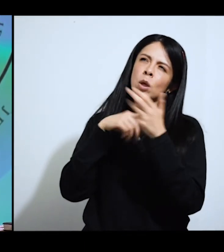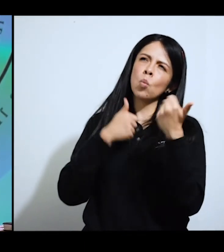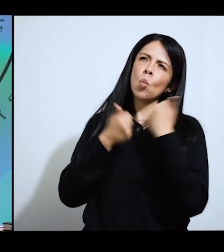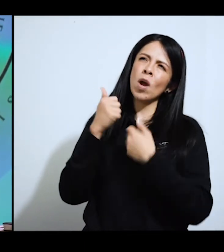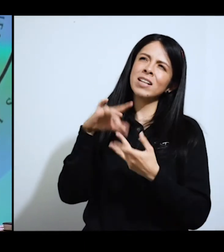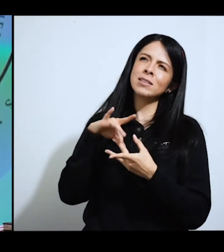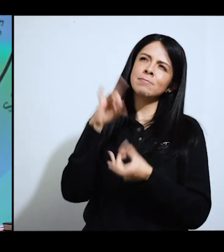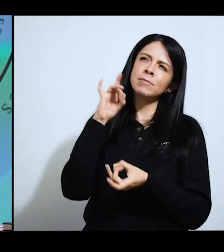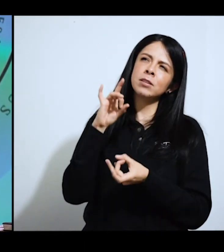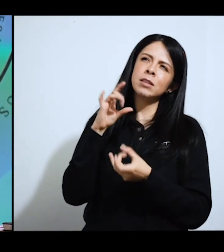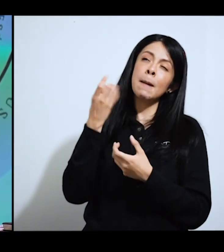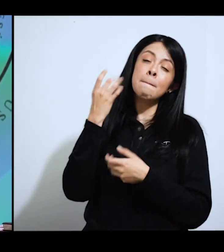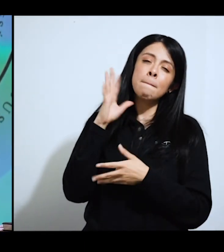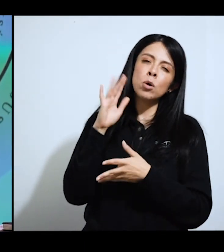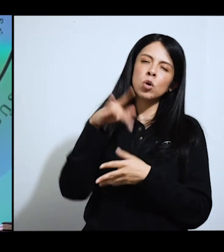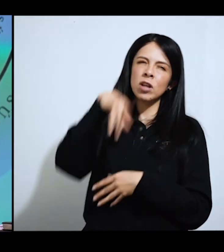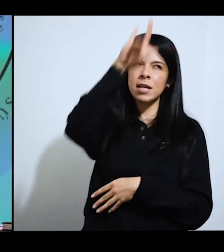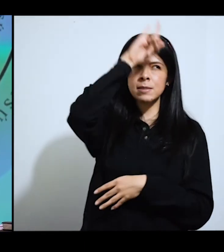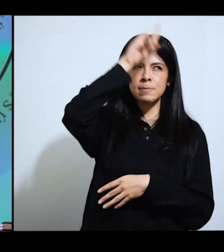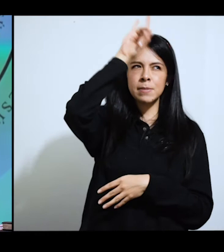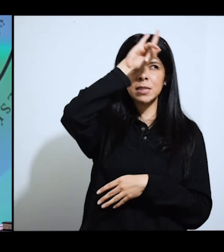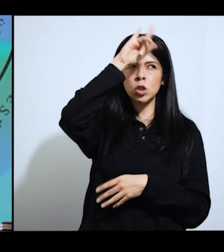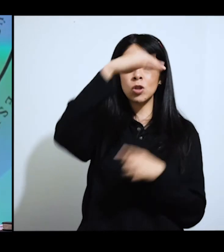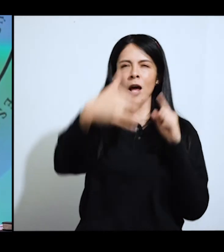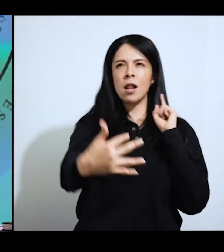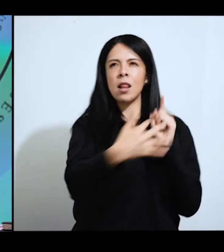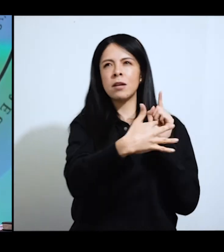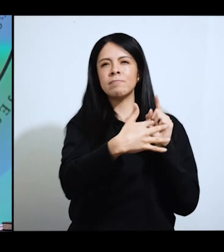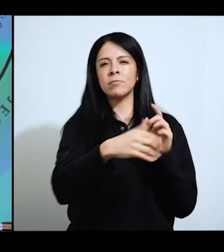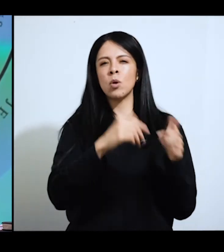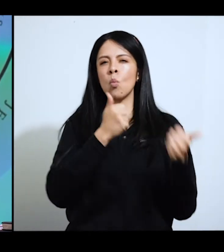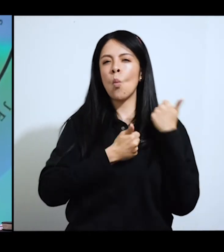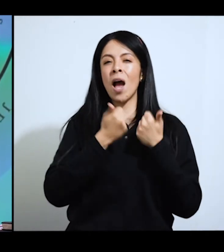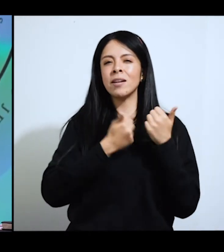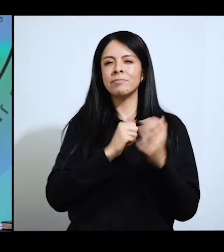puede estar afligiendo, poniendo ideas en mi mente